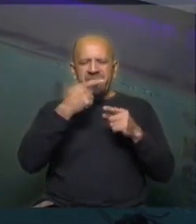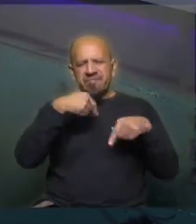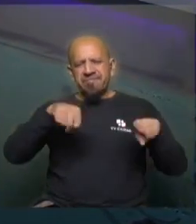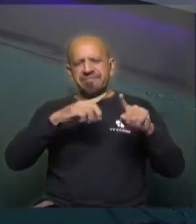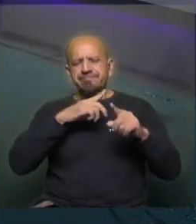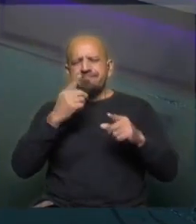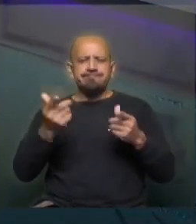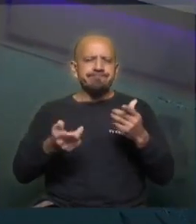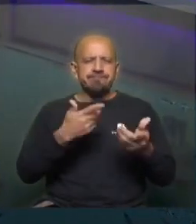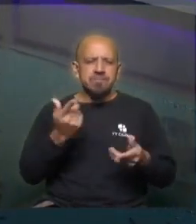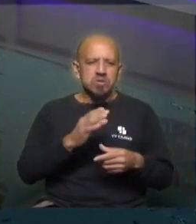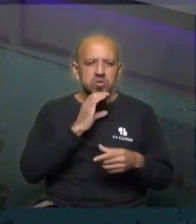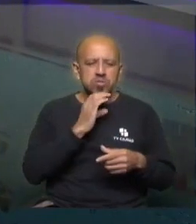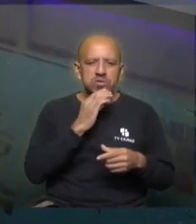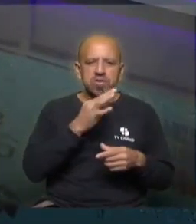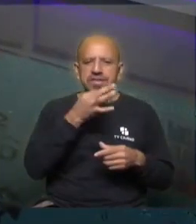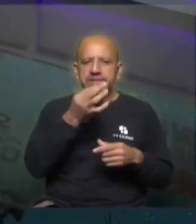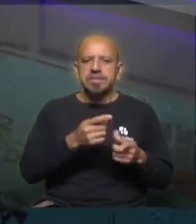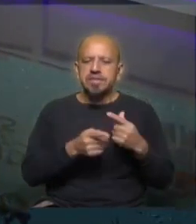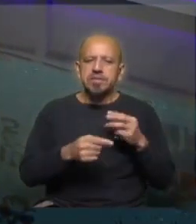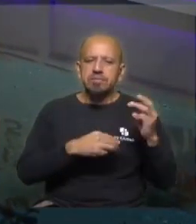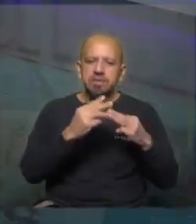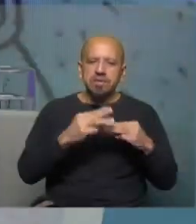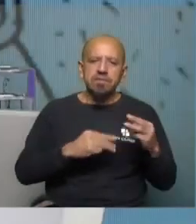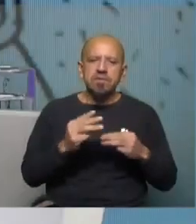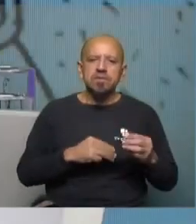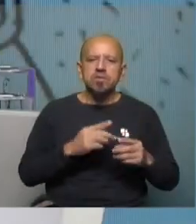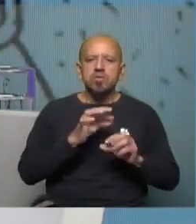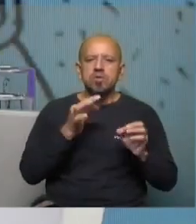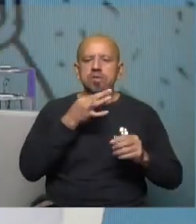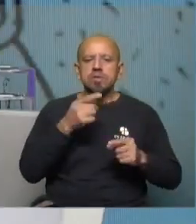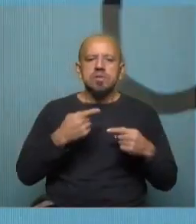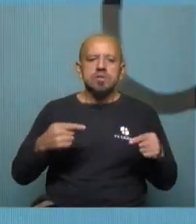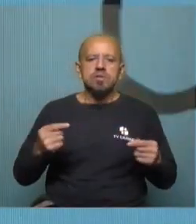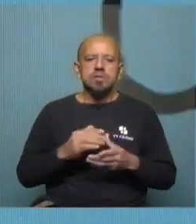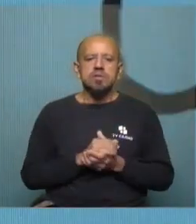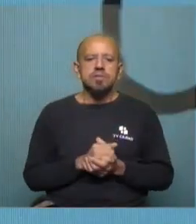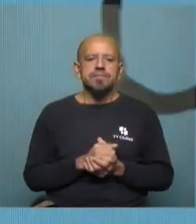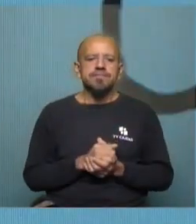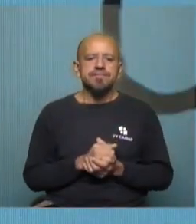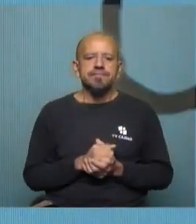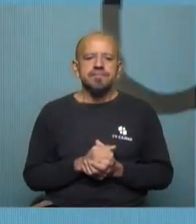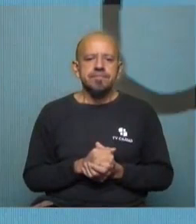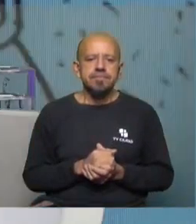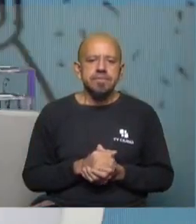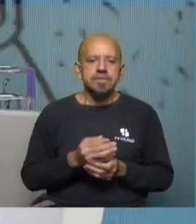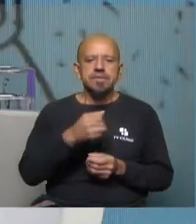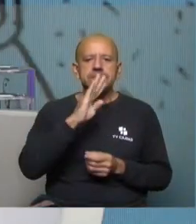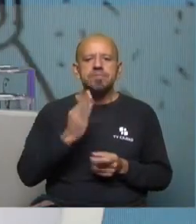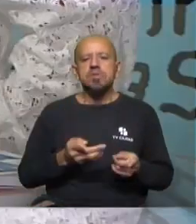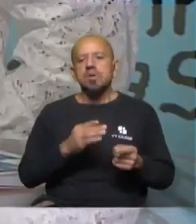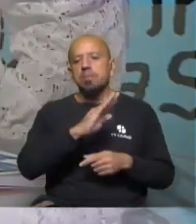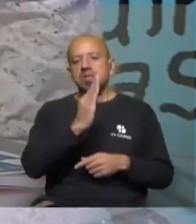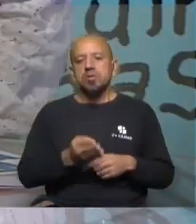ser irónico este y por ahí Mostrar cosas que nos resultan incómodas unos personajes de asterix Sí